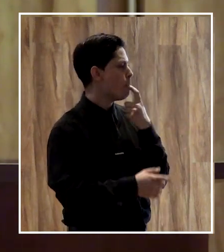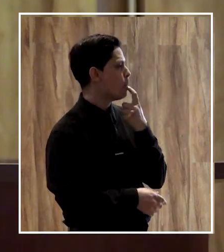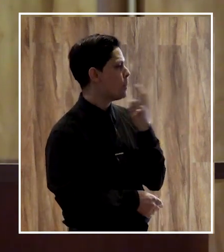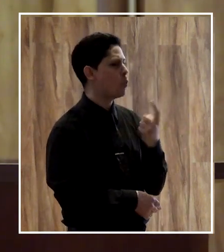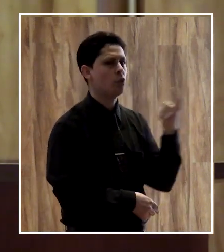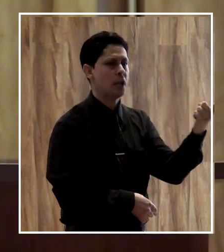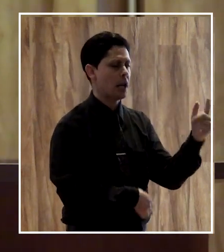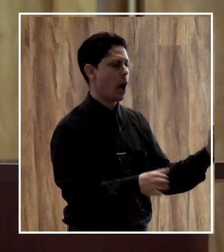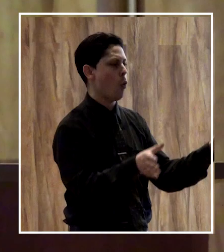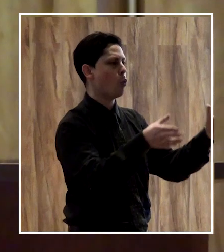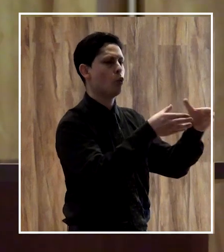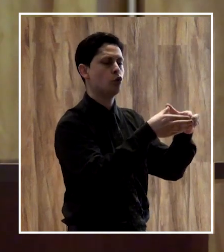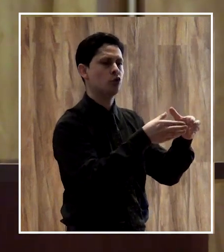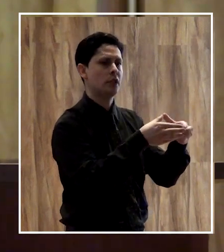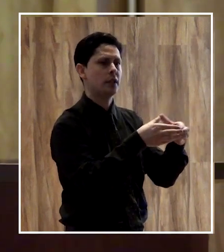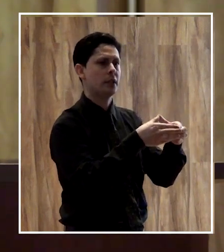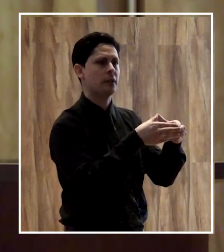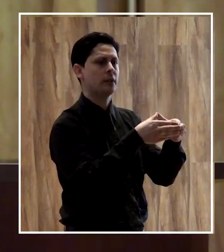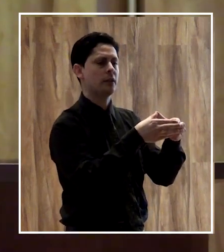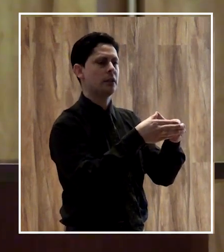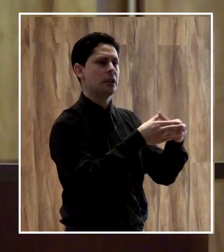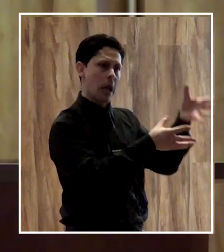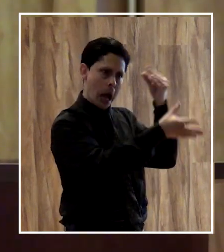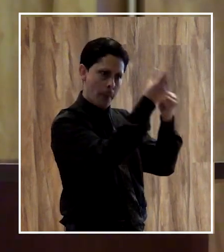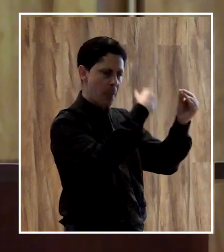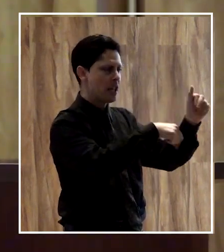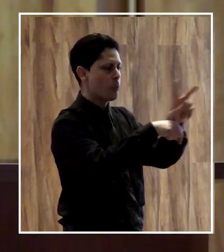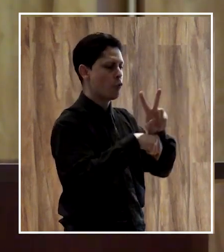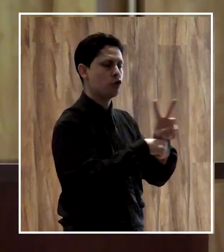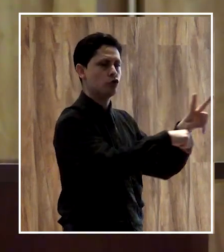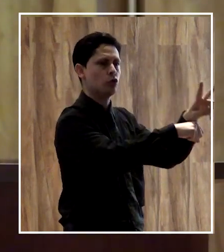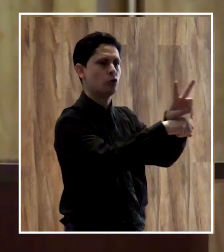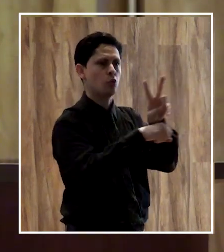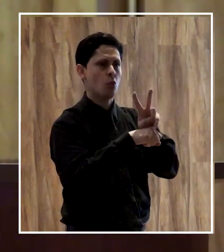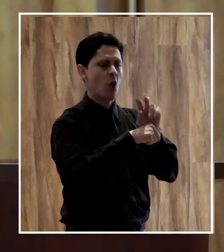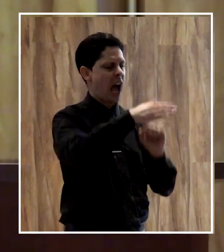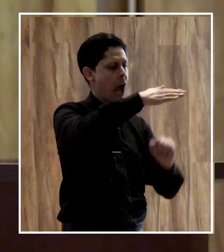haber consultado un consejo del que eran parte profesores,